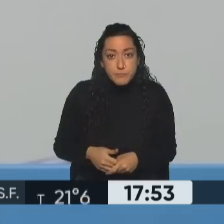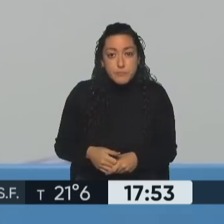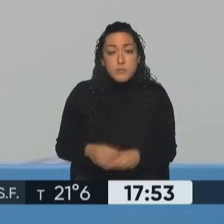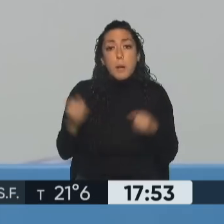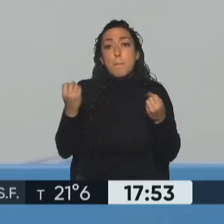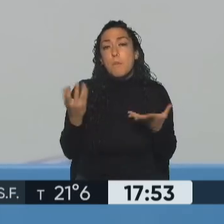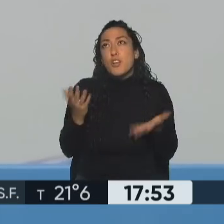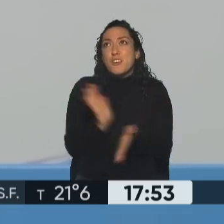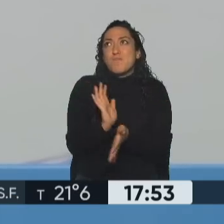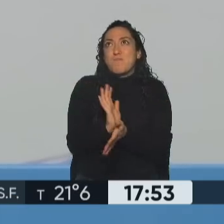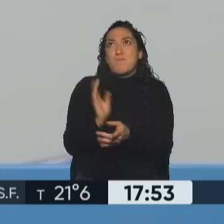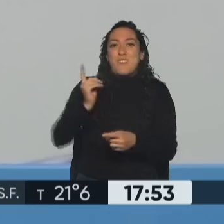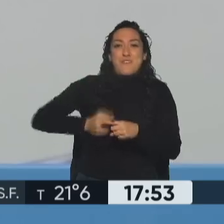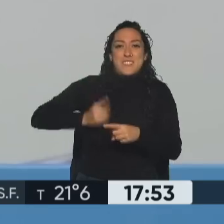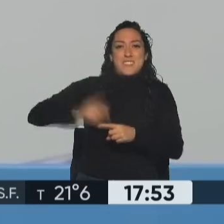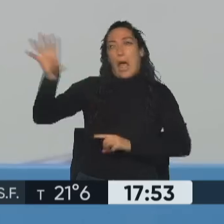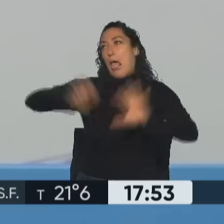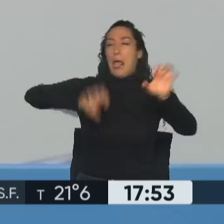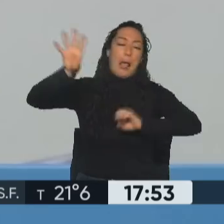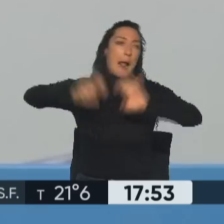un festival de importaciones desde hace tiempo,